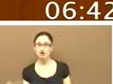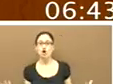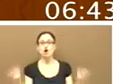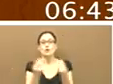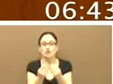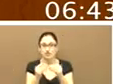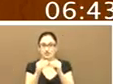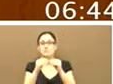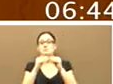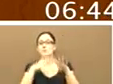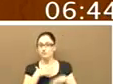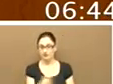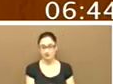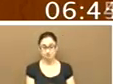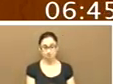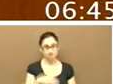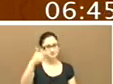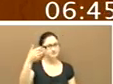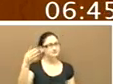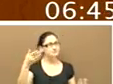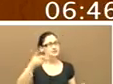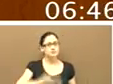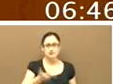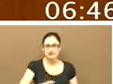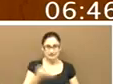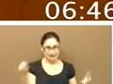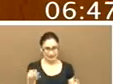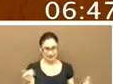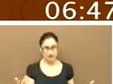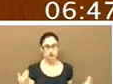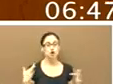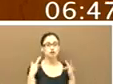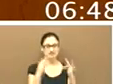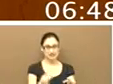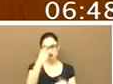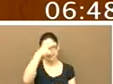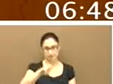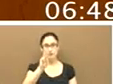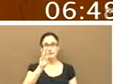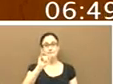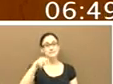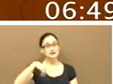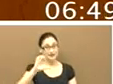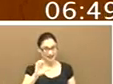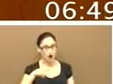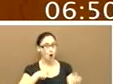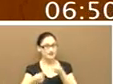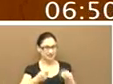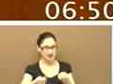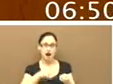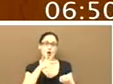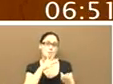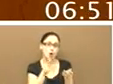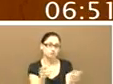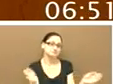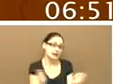y la clave está también en el consenso y también ser conscientes de que la pyme comercial por su tamaño y por su estructura es la que